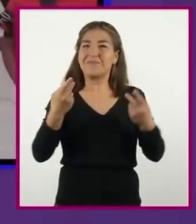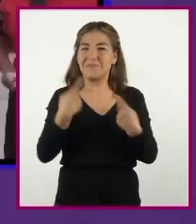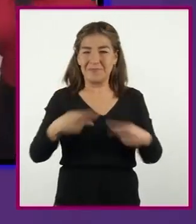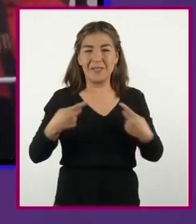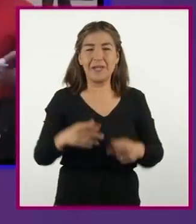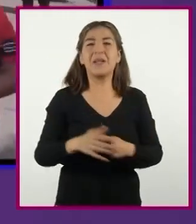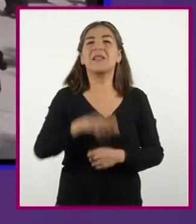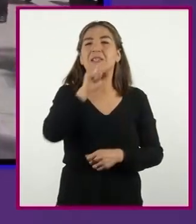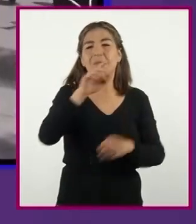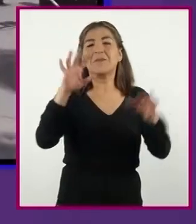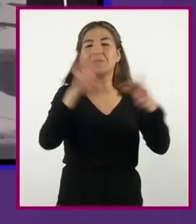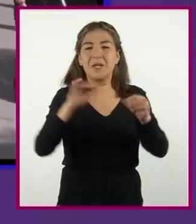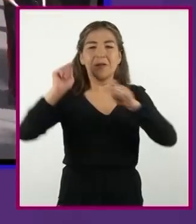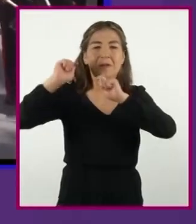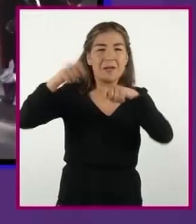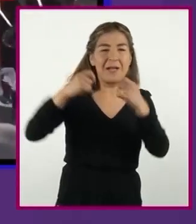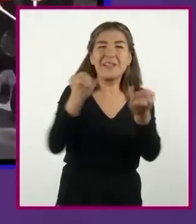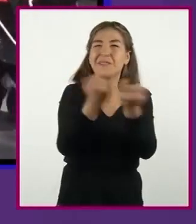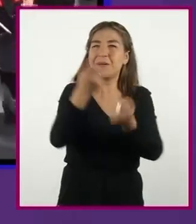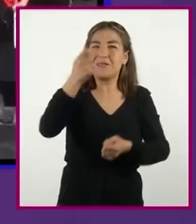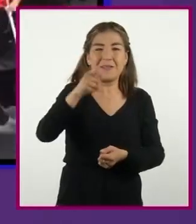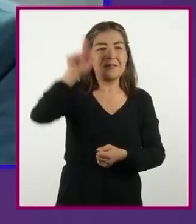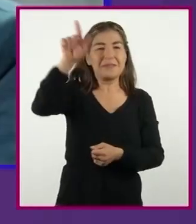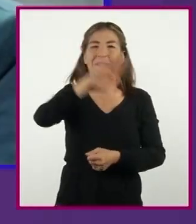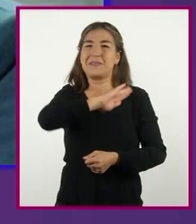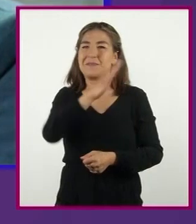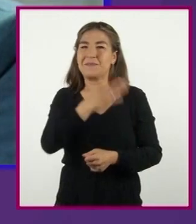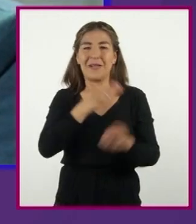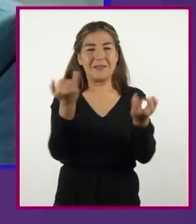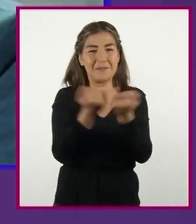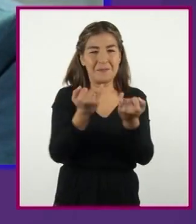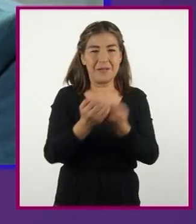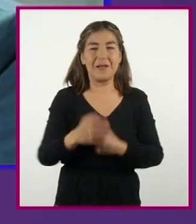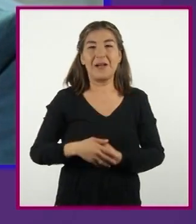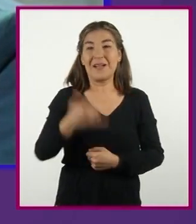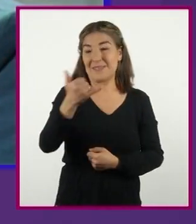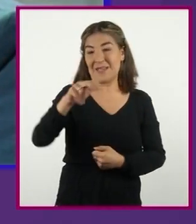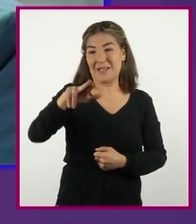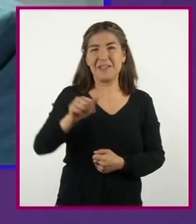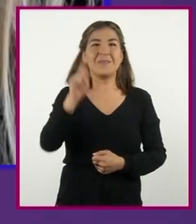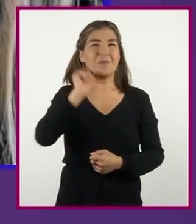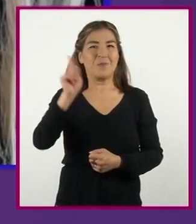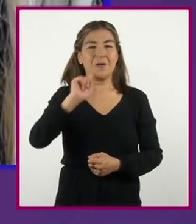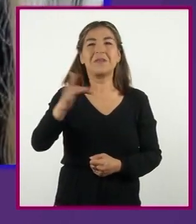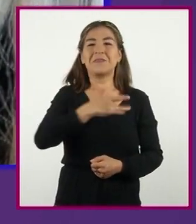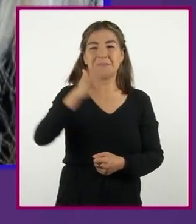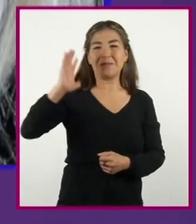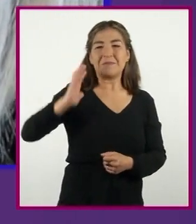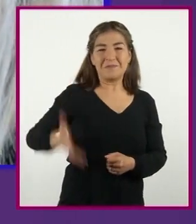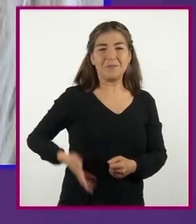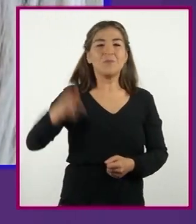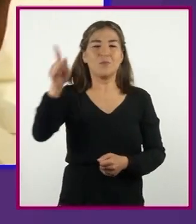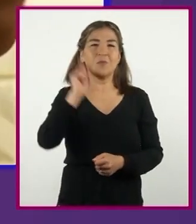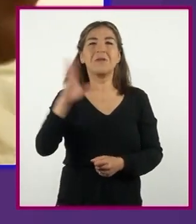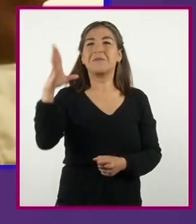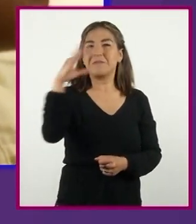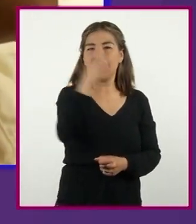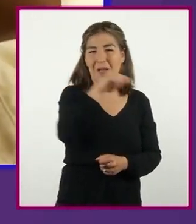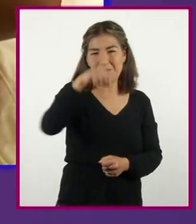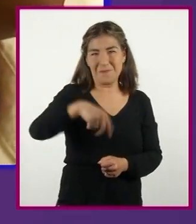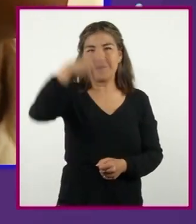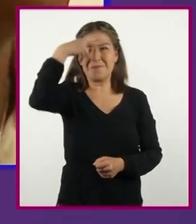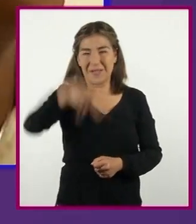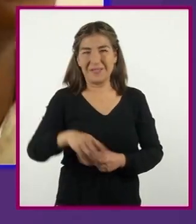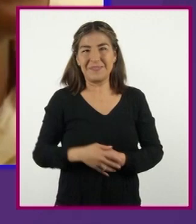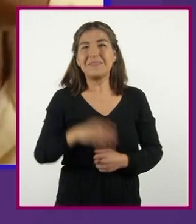que hay tradiciones mexicanas que se parecen a algunas de España. Ayana se siente muy orgullosa de pertenecer a la comunidad afromexicana.